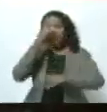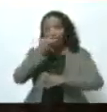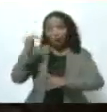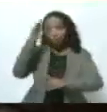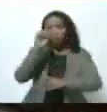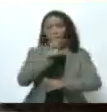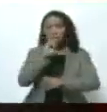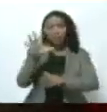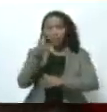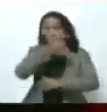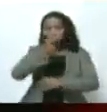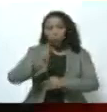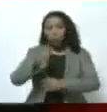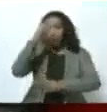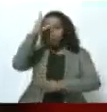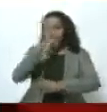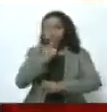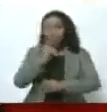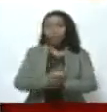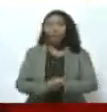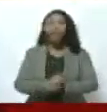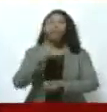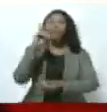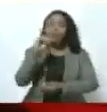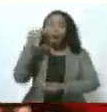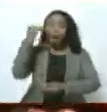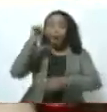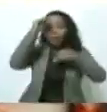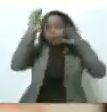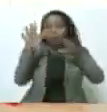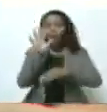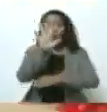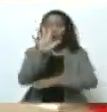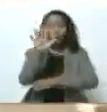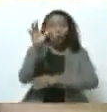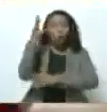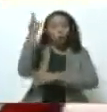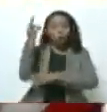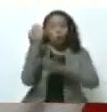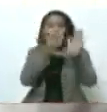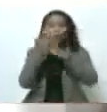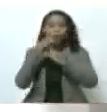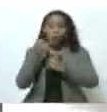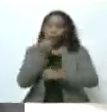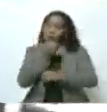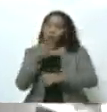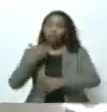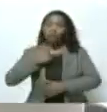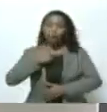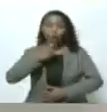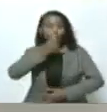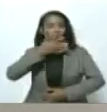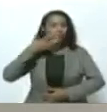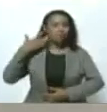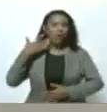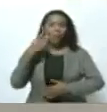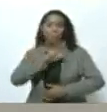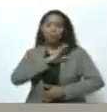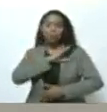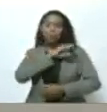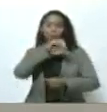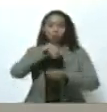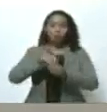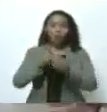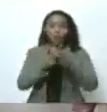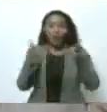25 personas con discapacidad. También atendemos a 5 consejos comunales y, bueno, orgullosa de pertenecer a la comuna Gran Campo